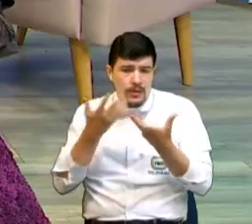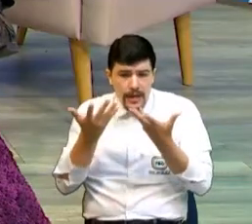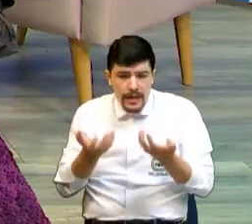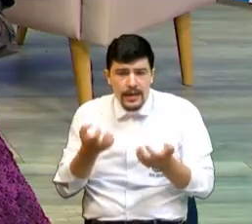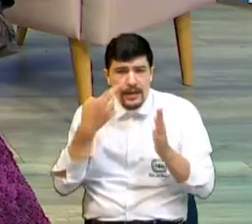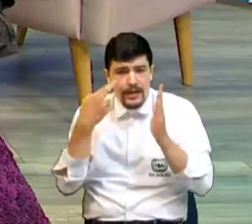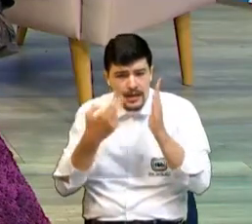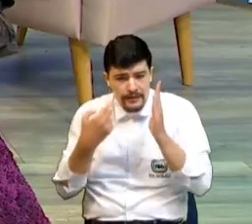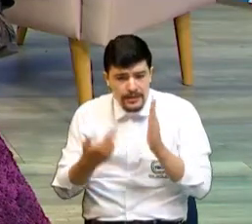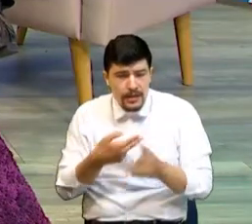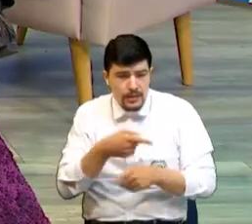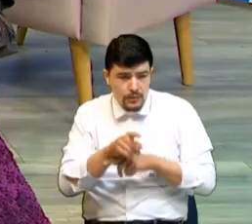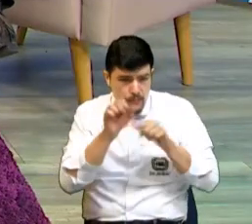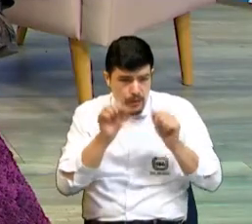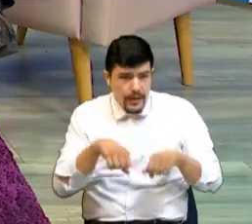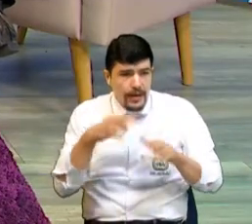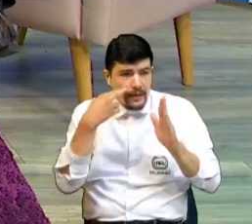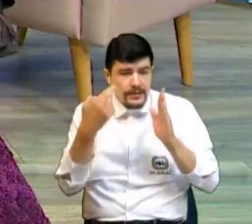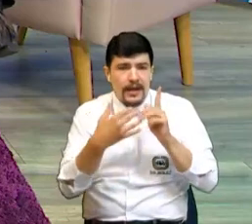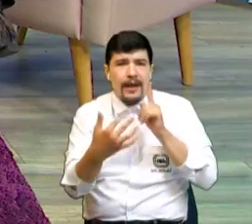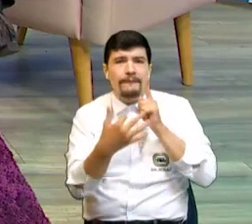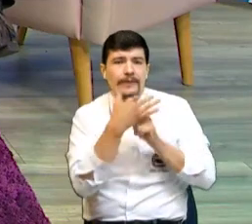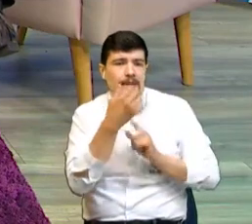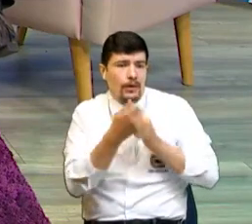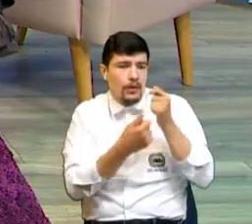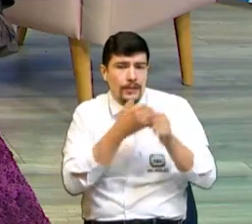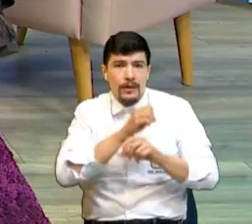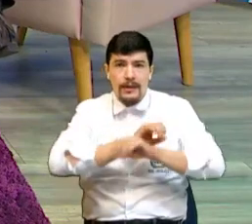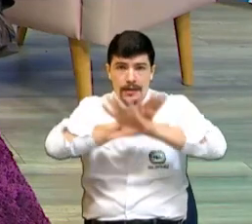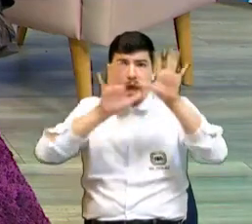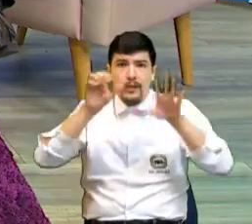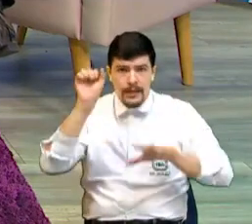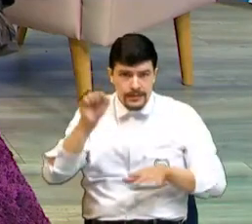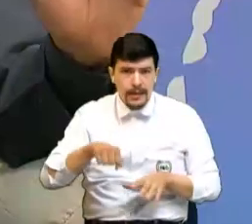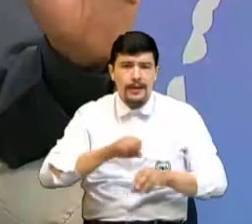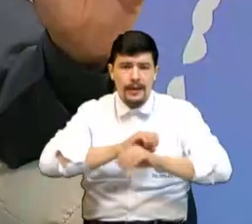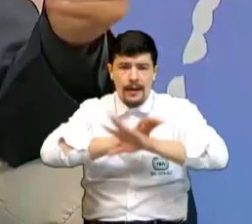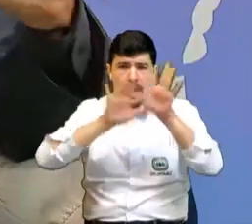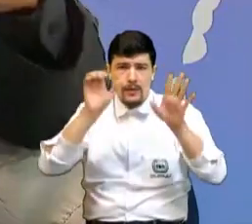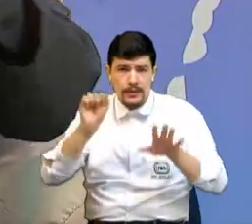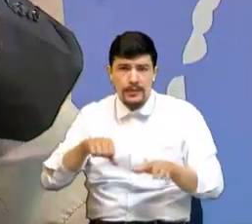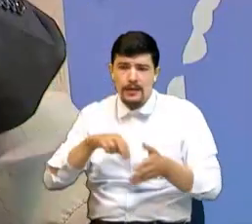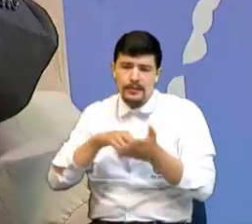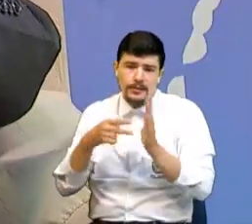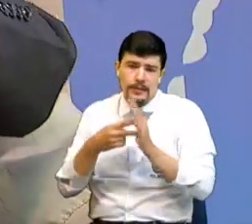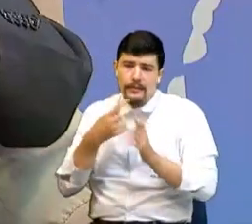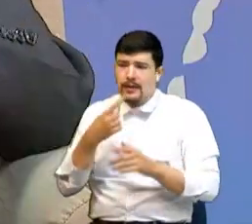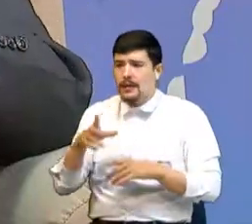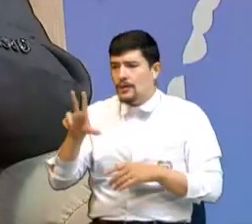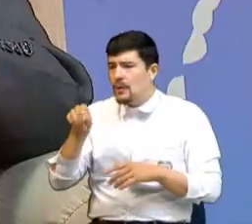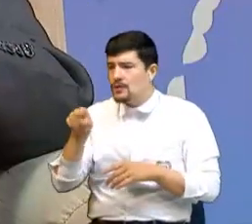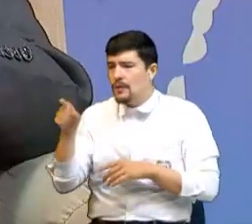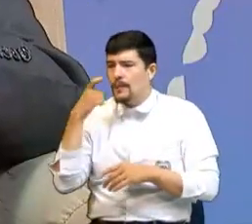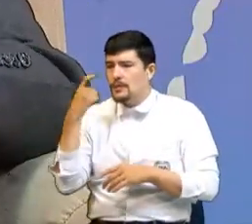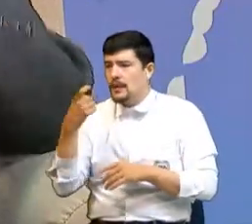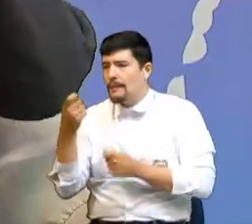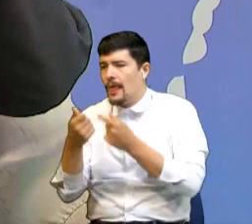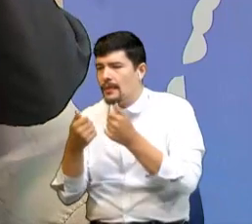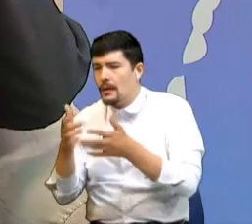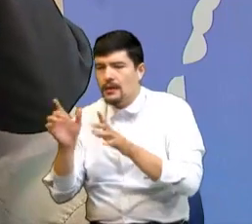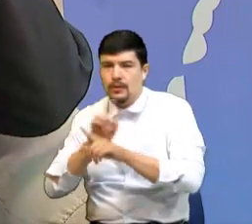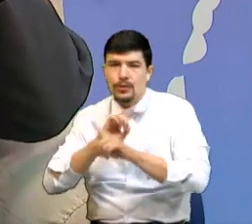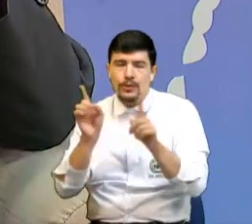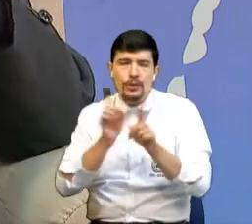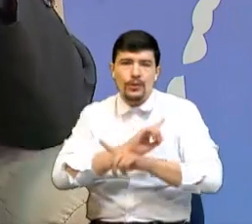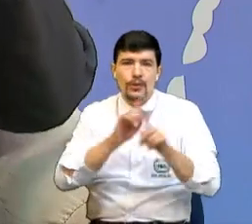mirar si hay un tema de perjuicios económicos. Por supuesto que sí, ¿sí? No es que se diga, no, pues es que él va detrás de uno, pues no, no,